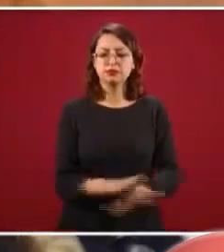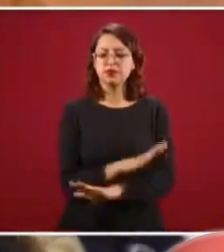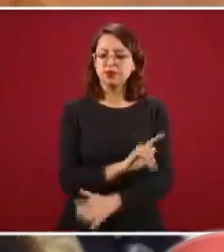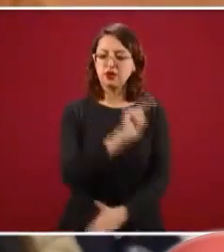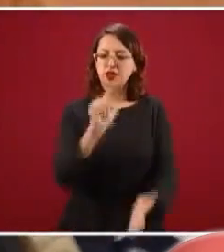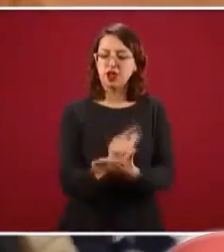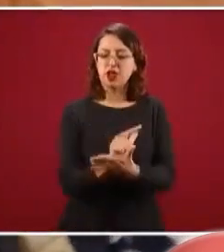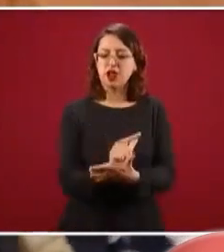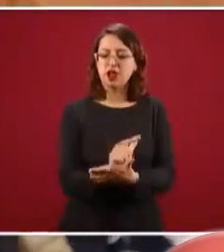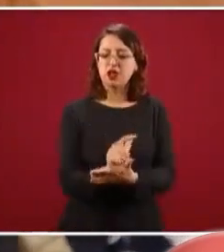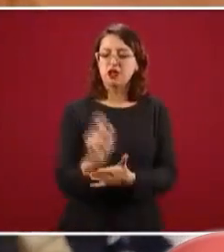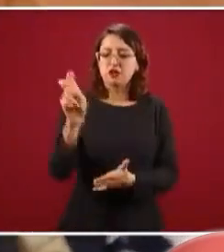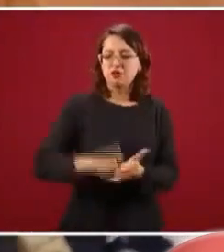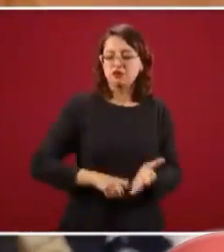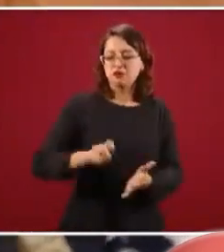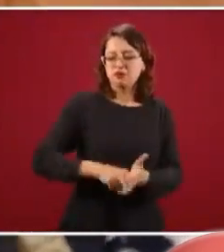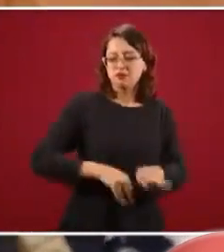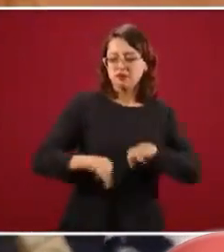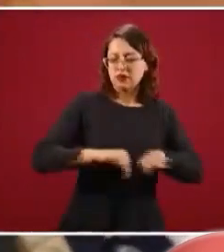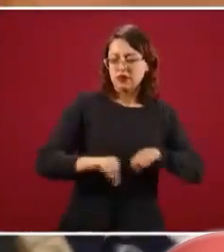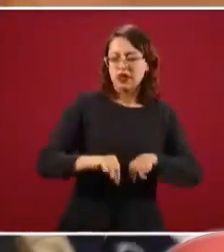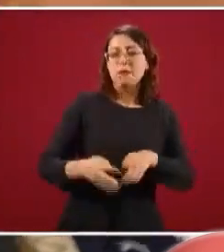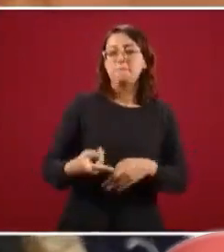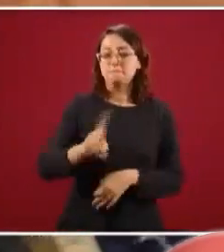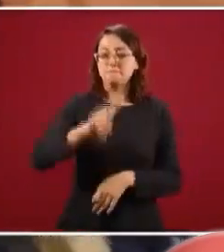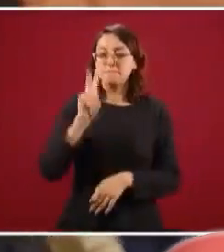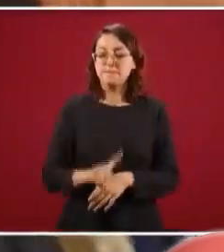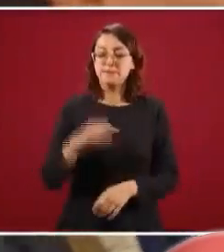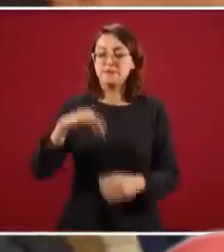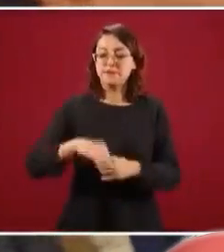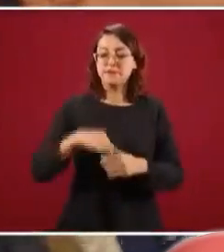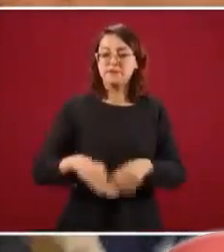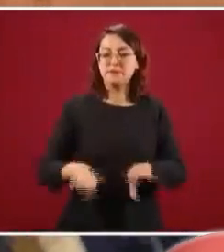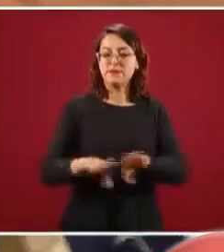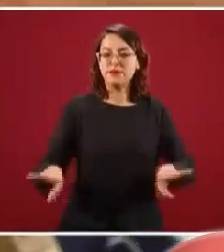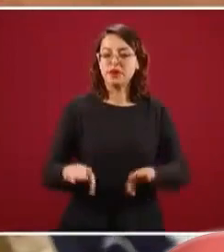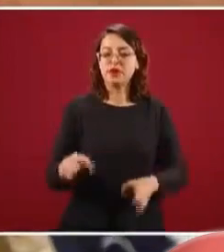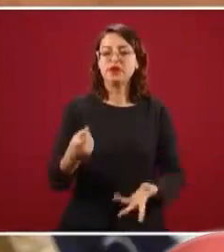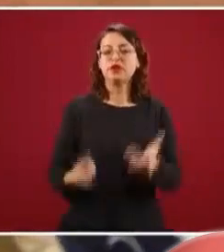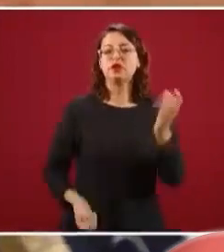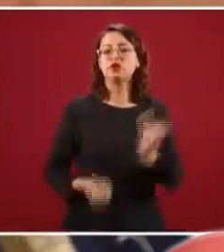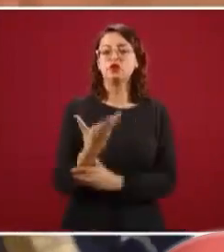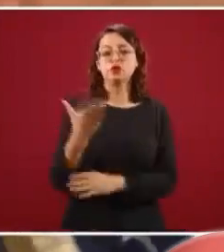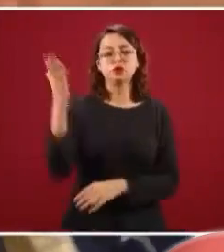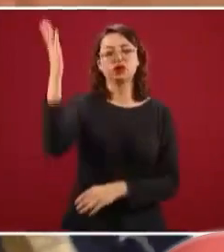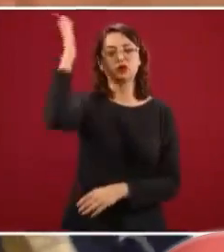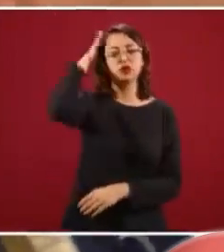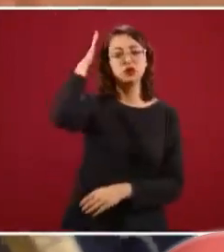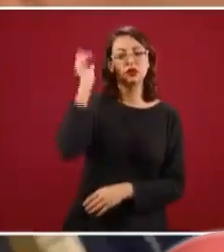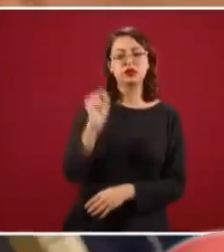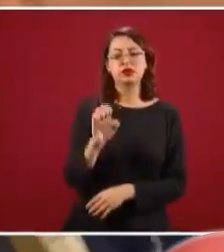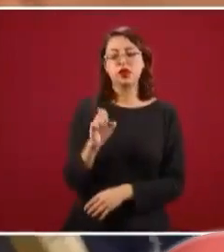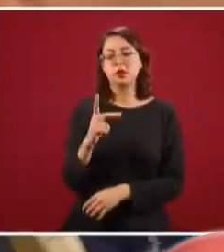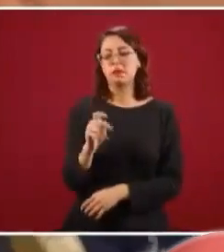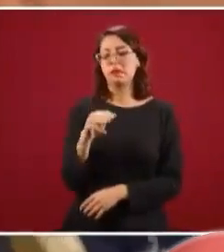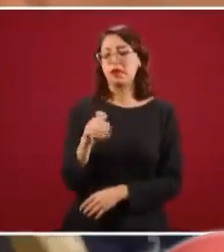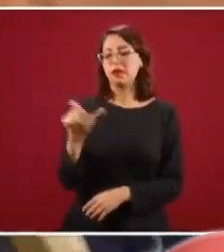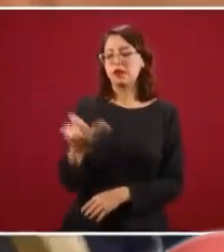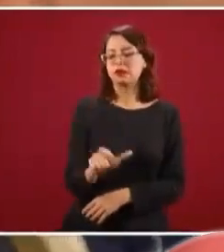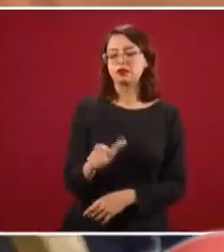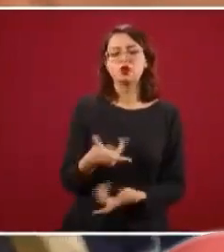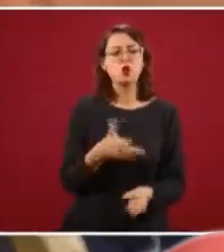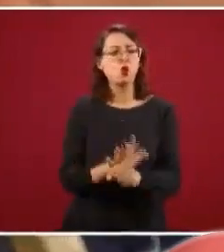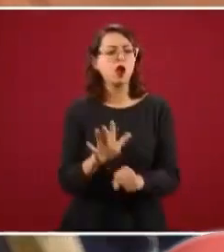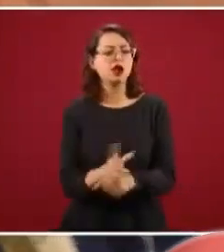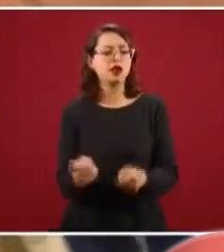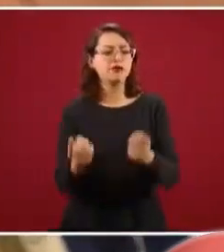laboral para garantizar la elección democrática del nuevo dirigente del sindicato de Pemex. ¿Qué acciones en